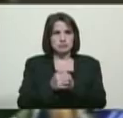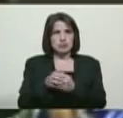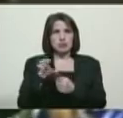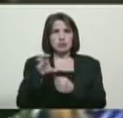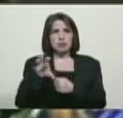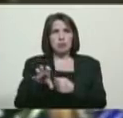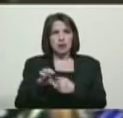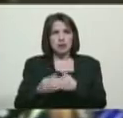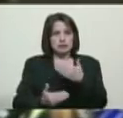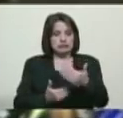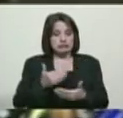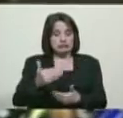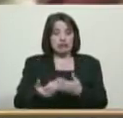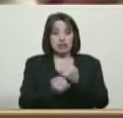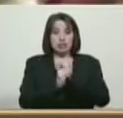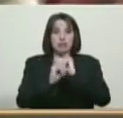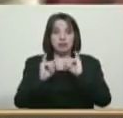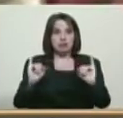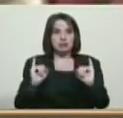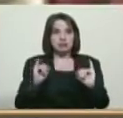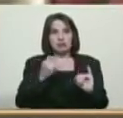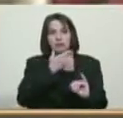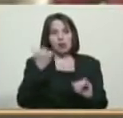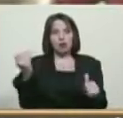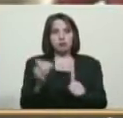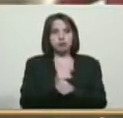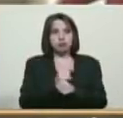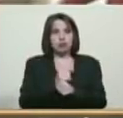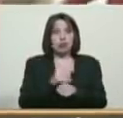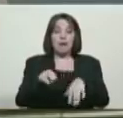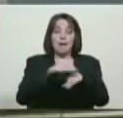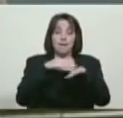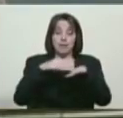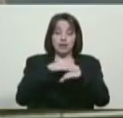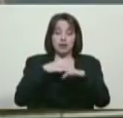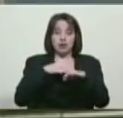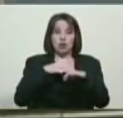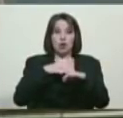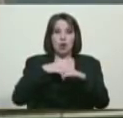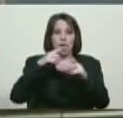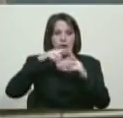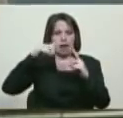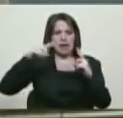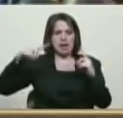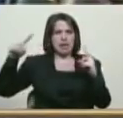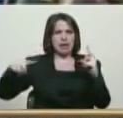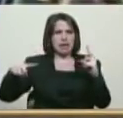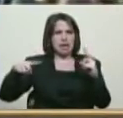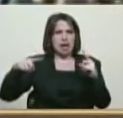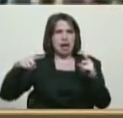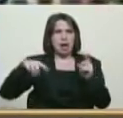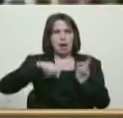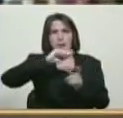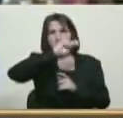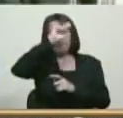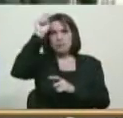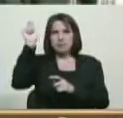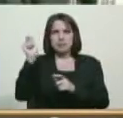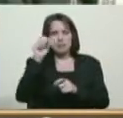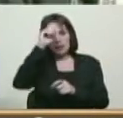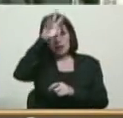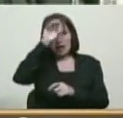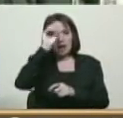recuperó completamente su independencia. Además fue ministro para Energía y Minas, Petróleo, canciller del Ministerio de